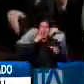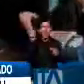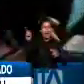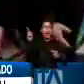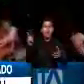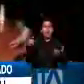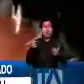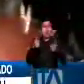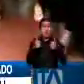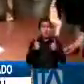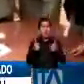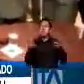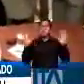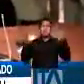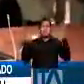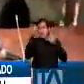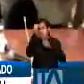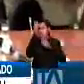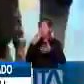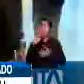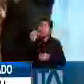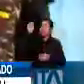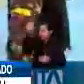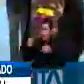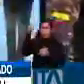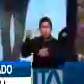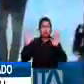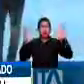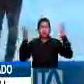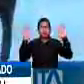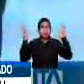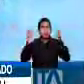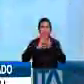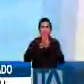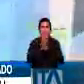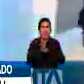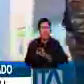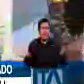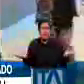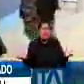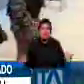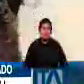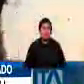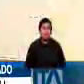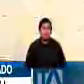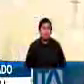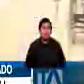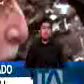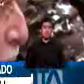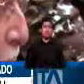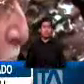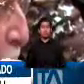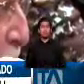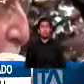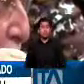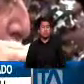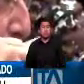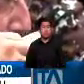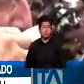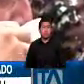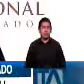Fernando Villavicencio, no presentara un informe que recomendara el juicio político por supuestos errores administrativos. Sus posiciones eran variadas.